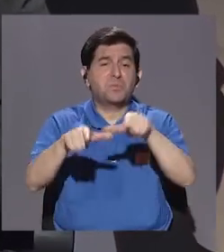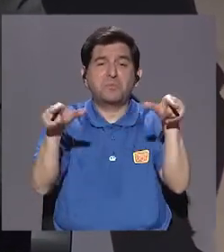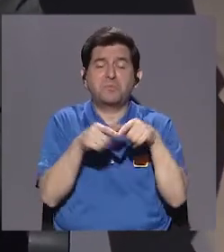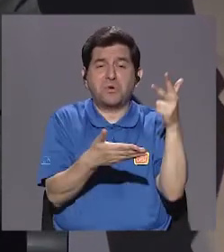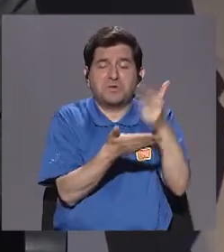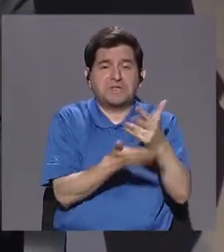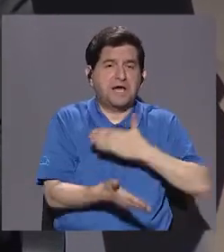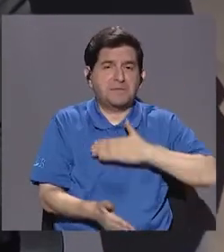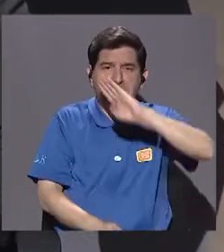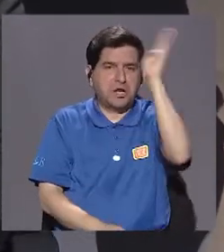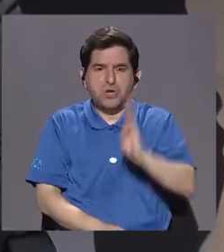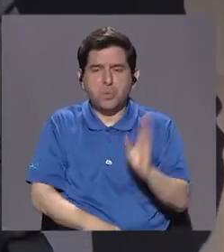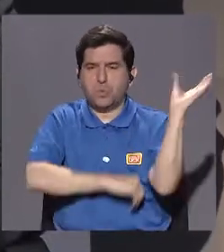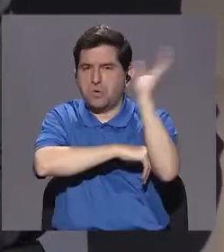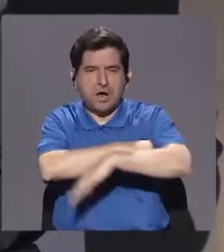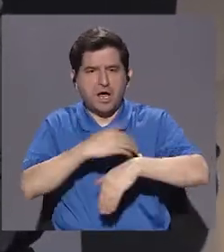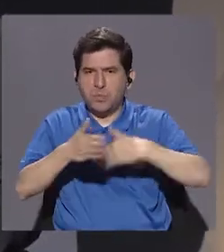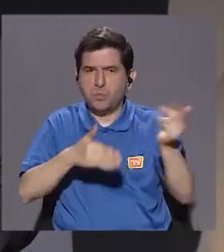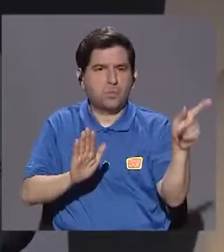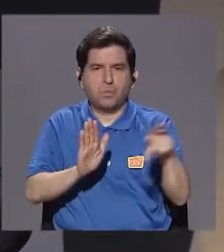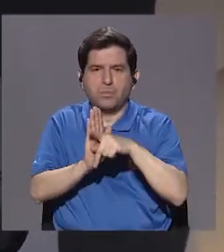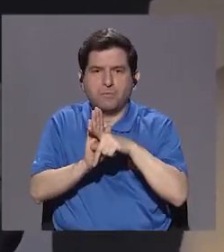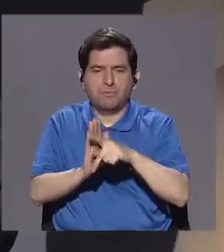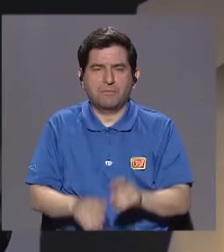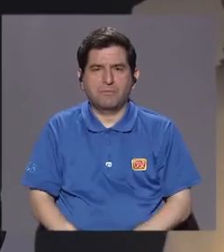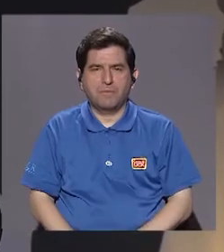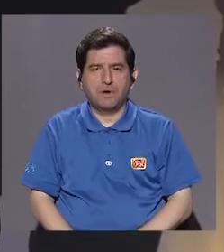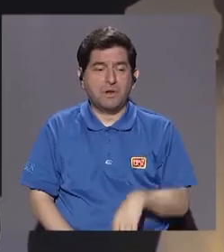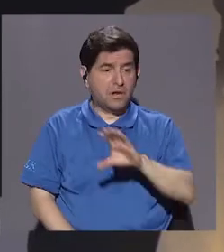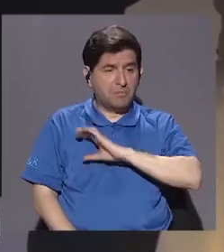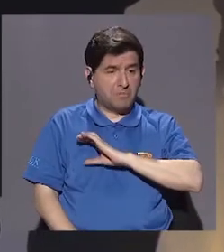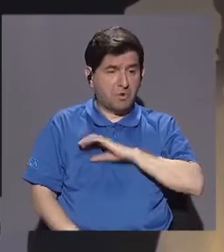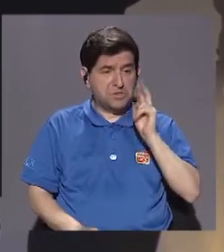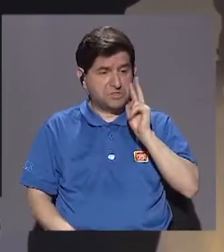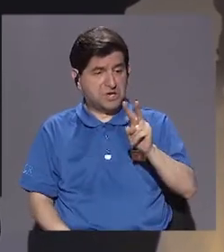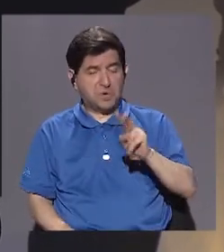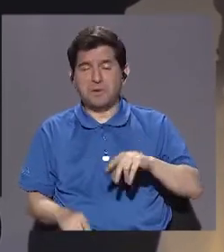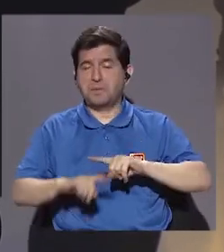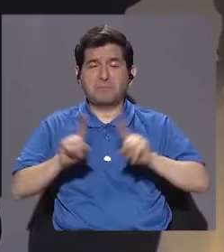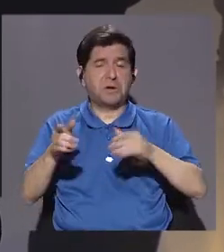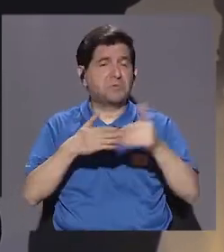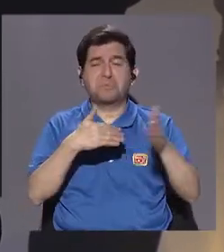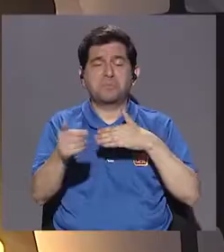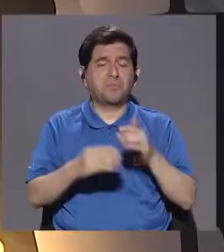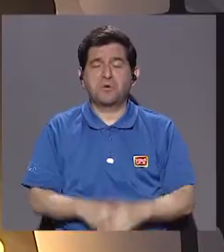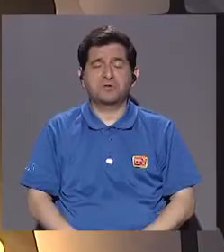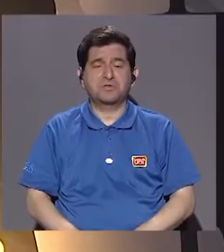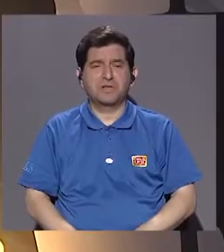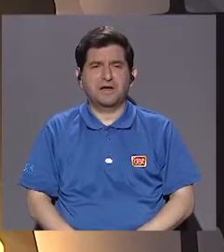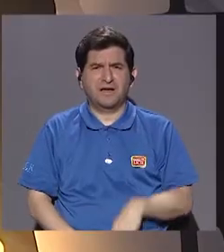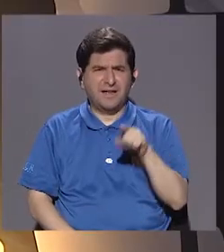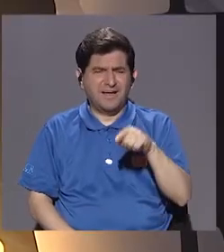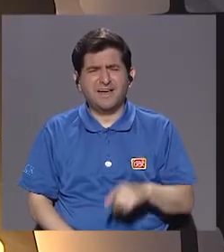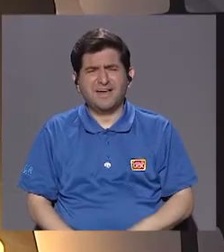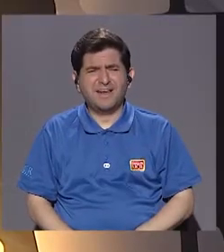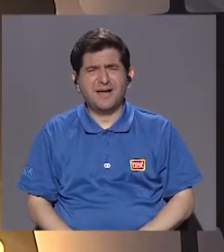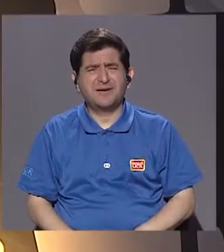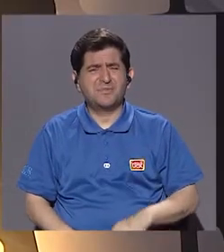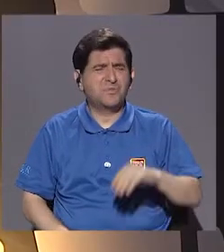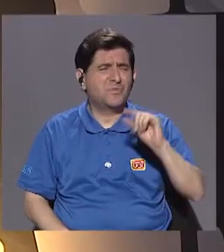sé que nunca va a poner la muerte aunque esté prohibido los oficiales no me va a importar porque no hay multa que era muy laxas